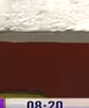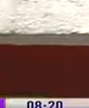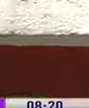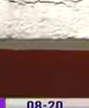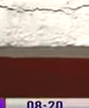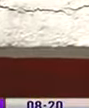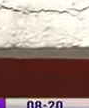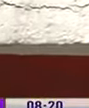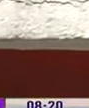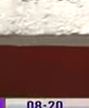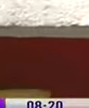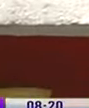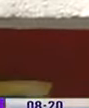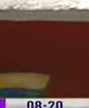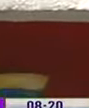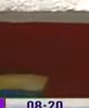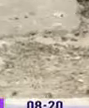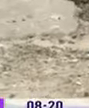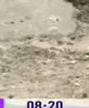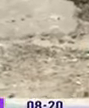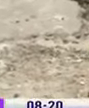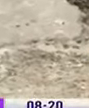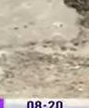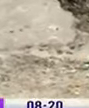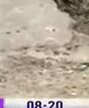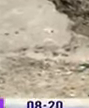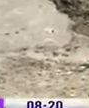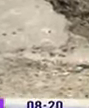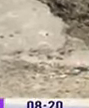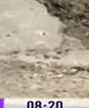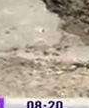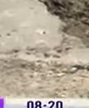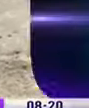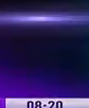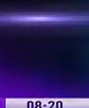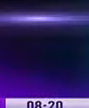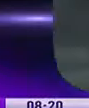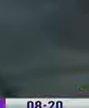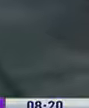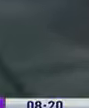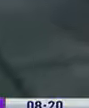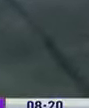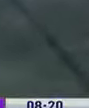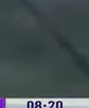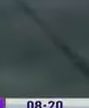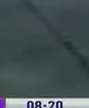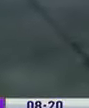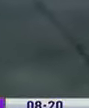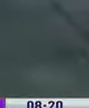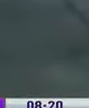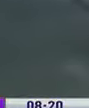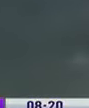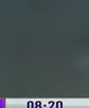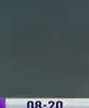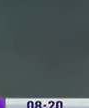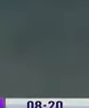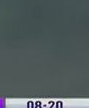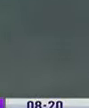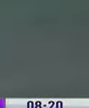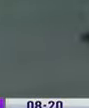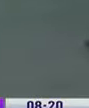de la calle, pues se encuentra en muy malas condiciones. Weiner Valencia, alias Weiner, al